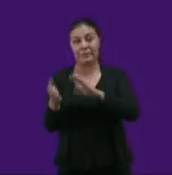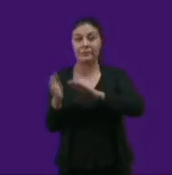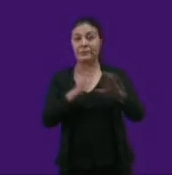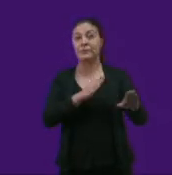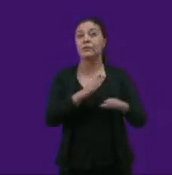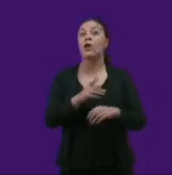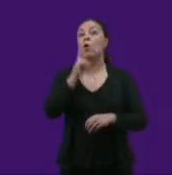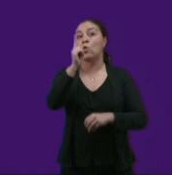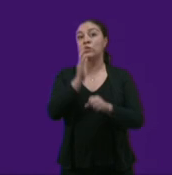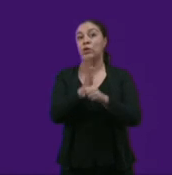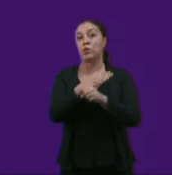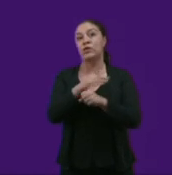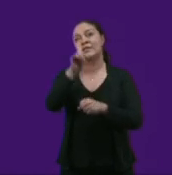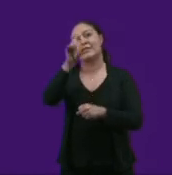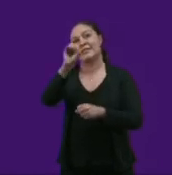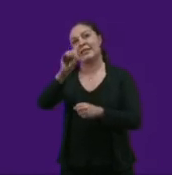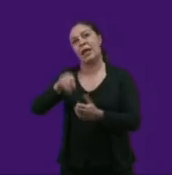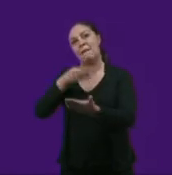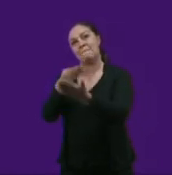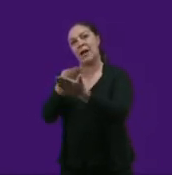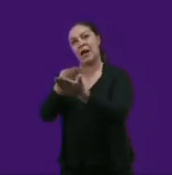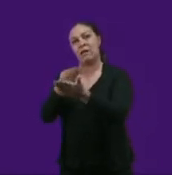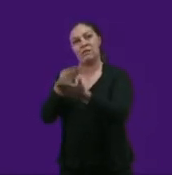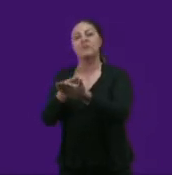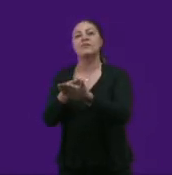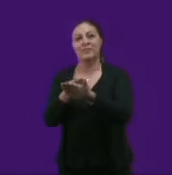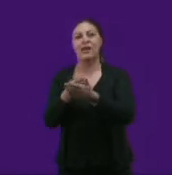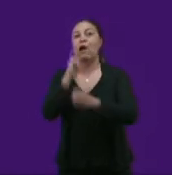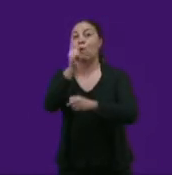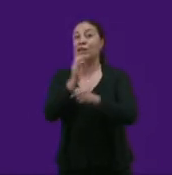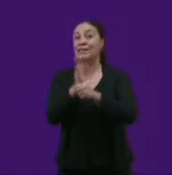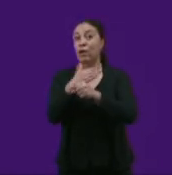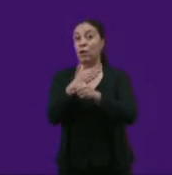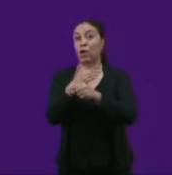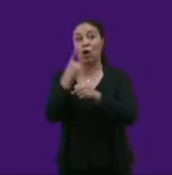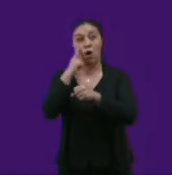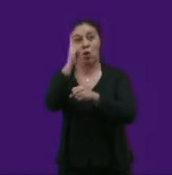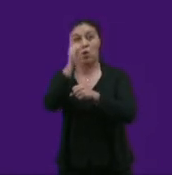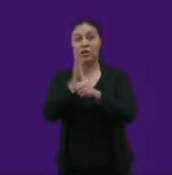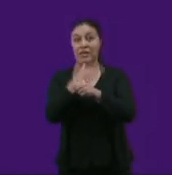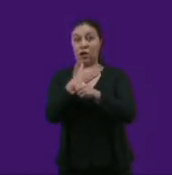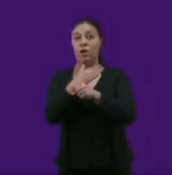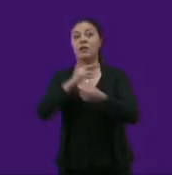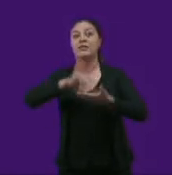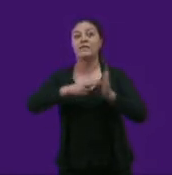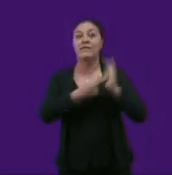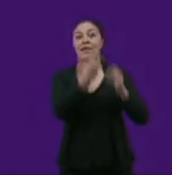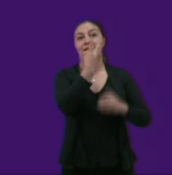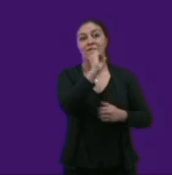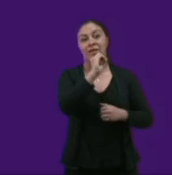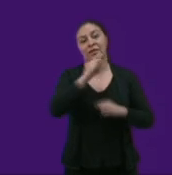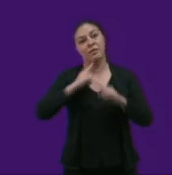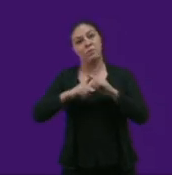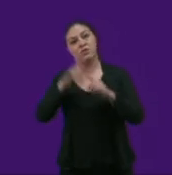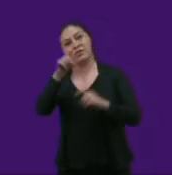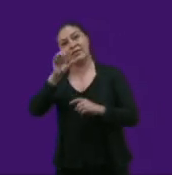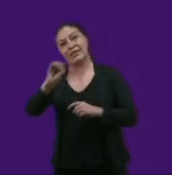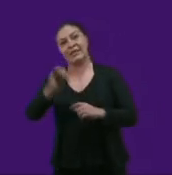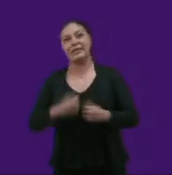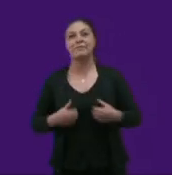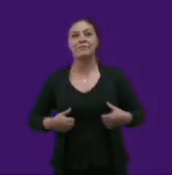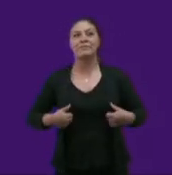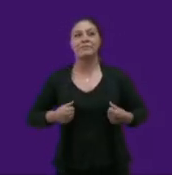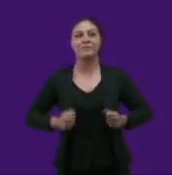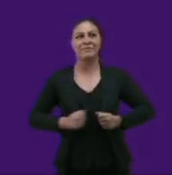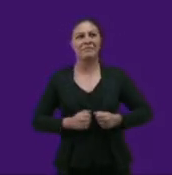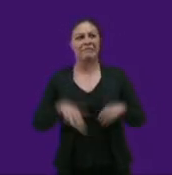por segundo. Así que, wow. Sí, son 20 por 60. Bueno, Es una